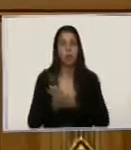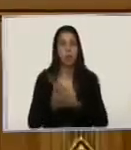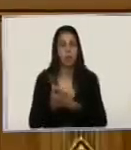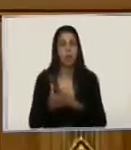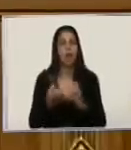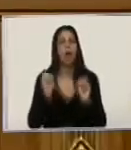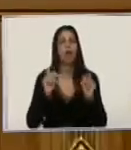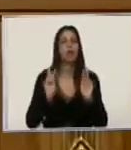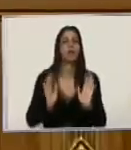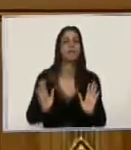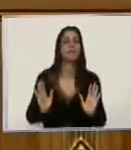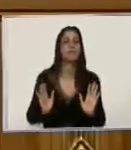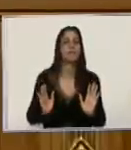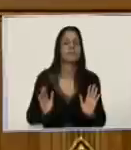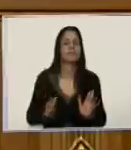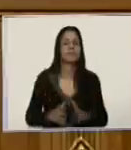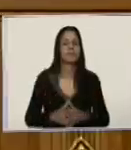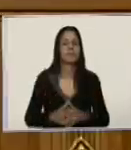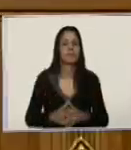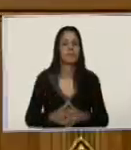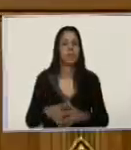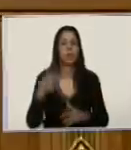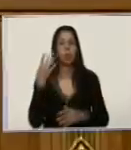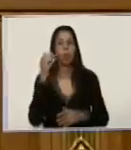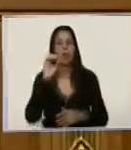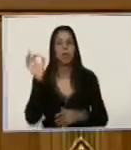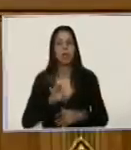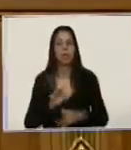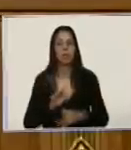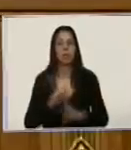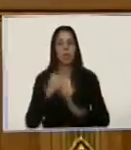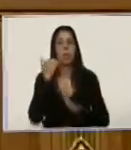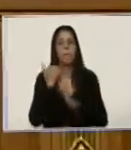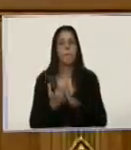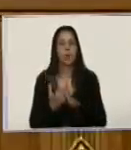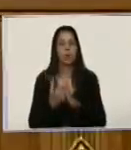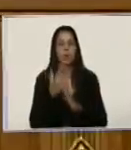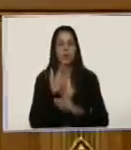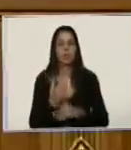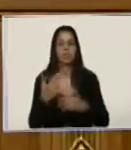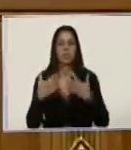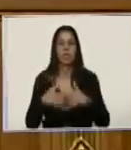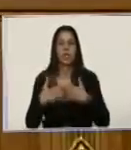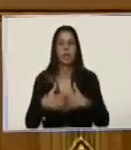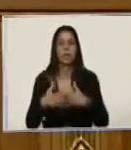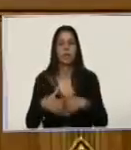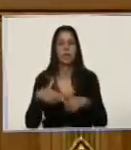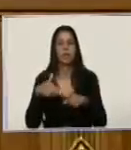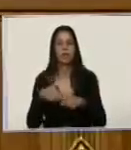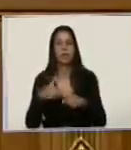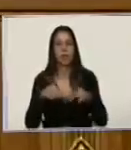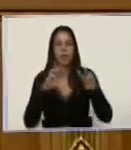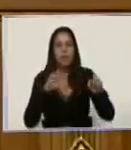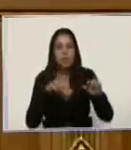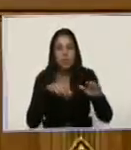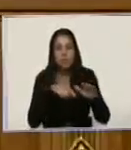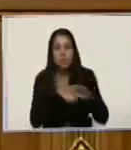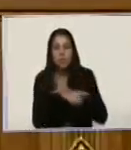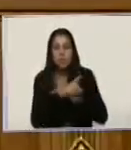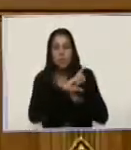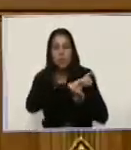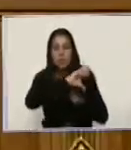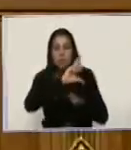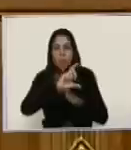reserva. Mire, 40% es lo mínimo que dice DETSEI. DETSEI es exploración y estudios integrados de